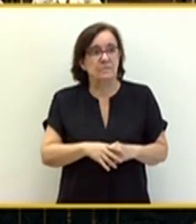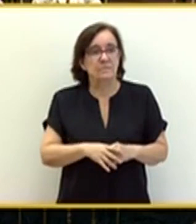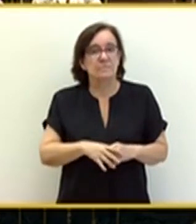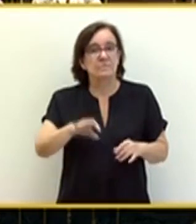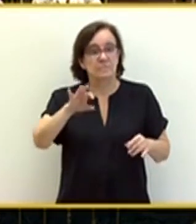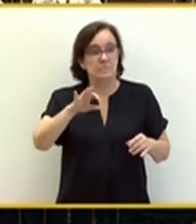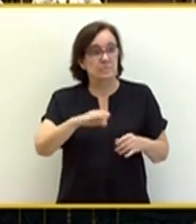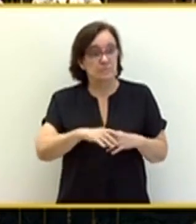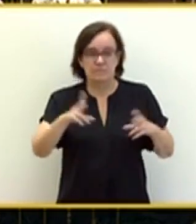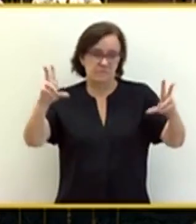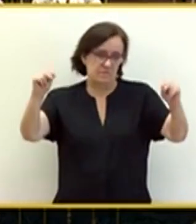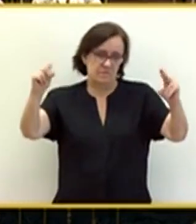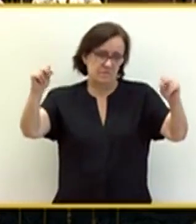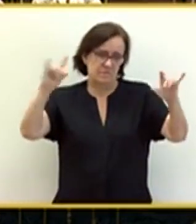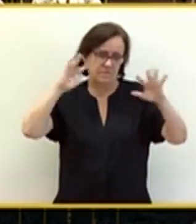Señores